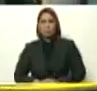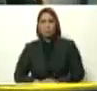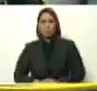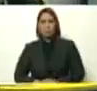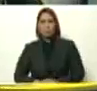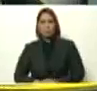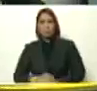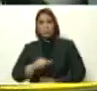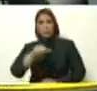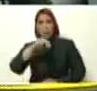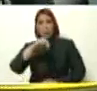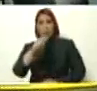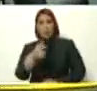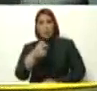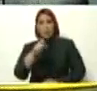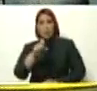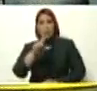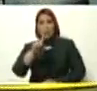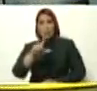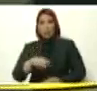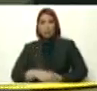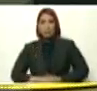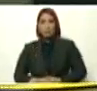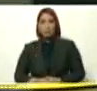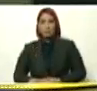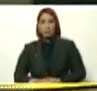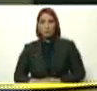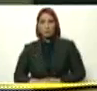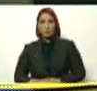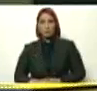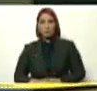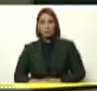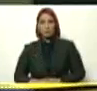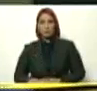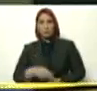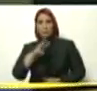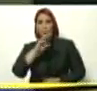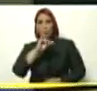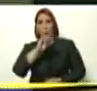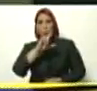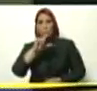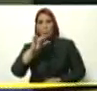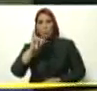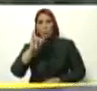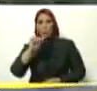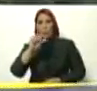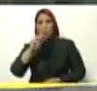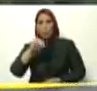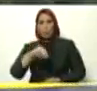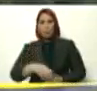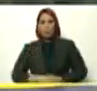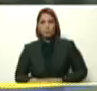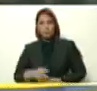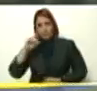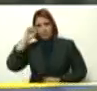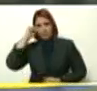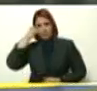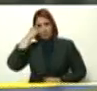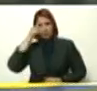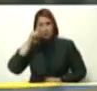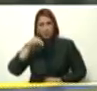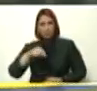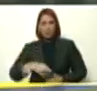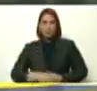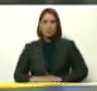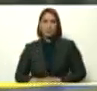Angelito, Angito, el hijo de Maíta. William y Angito, los hijos de Maíta. Mi recuerdo a Maíta.